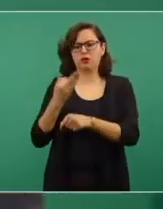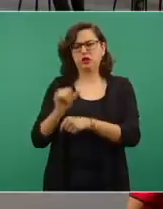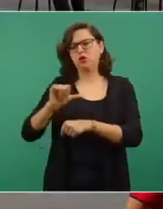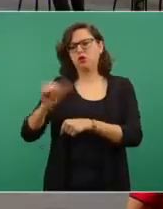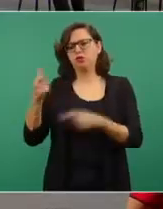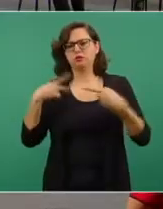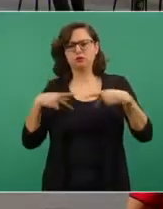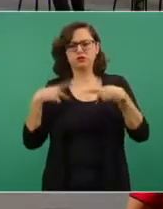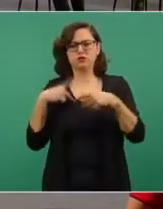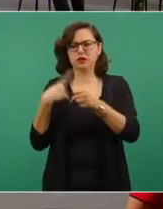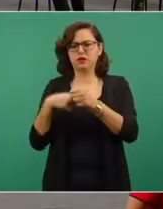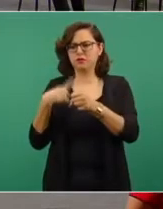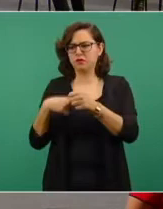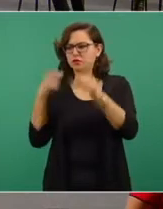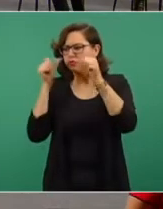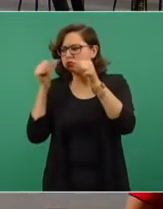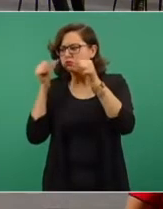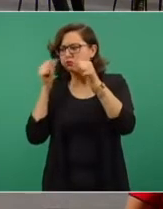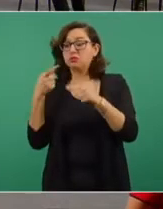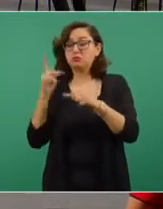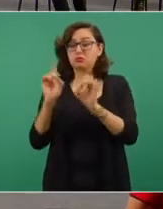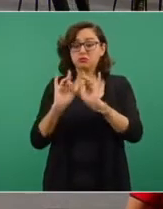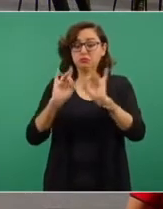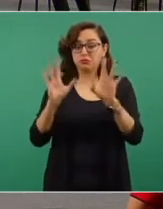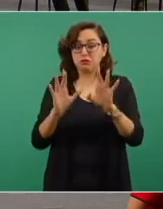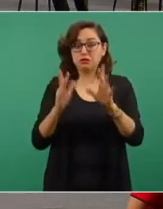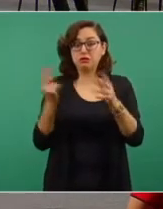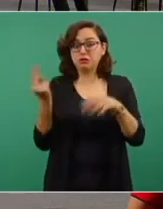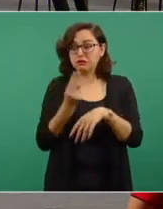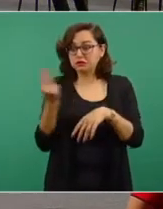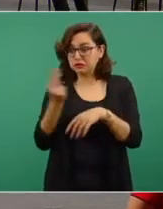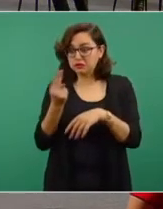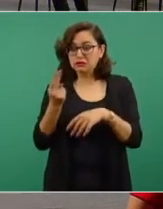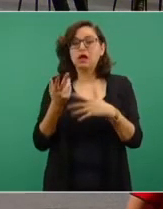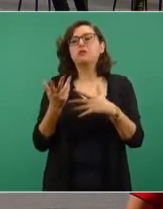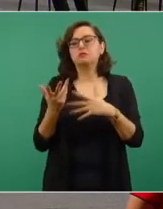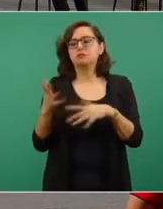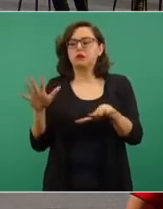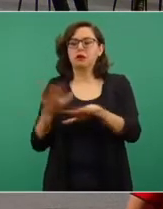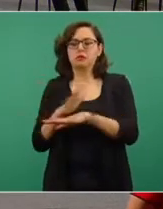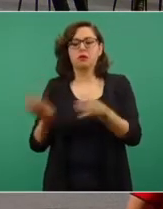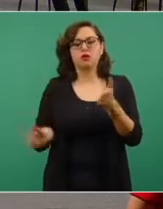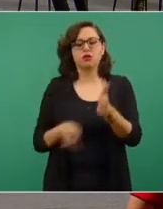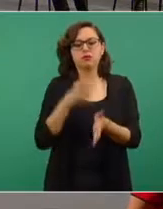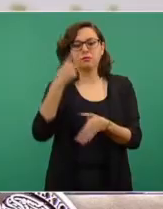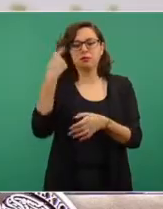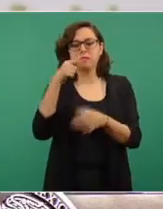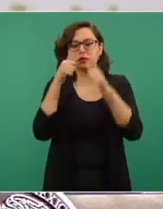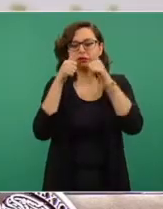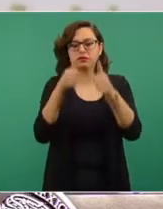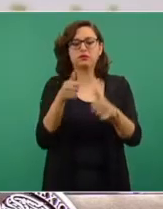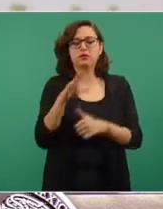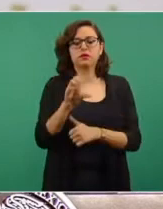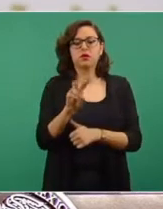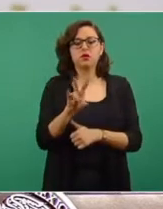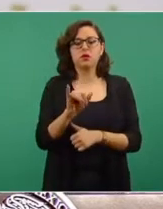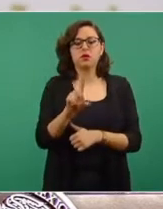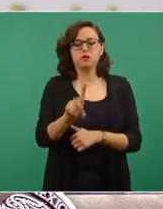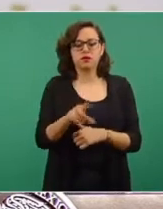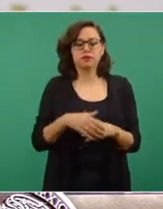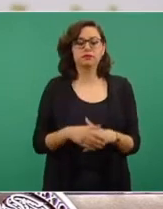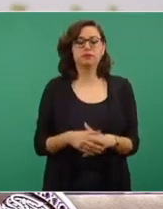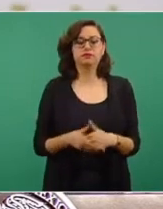COVID. La siguiente. Si las identificamos como camas generales y camas